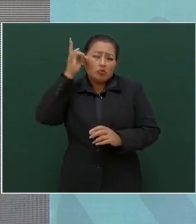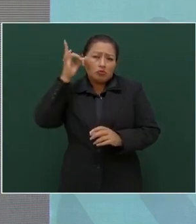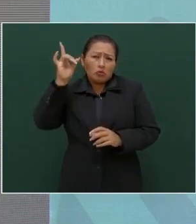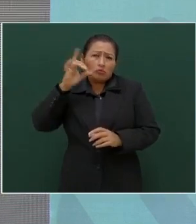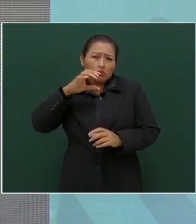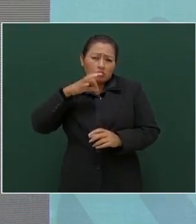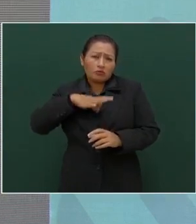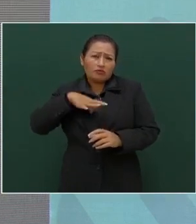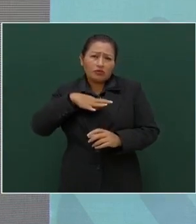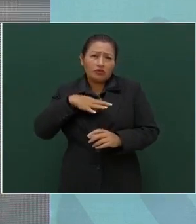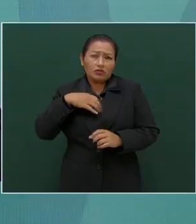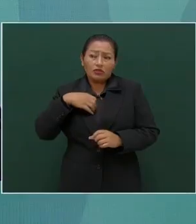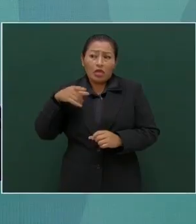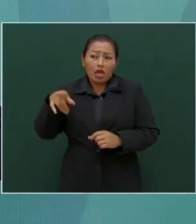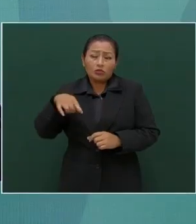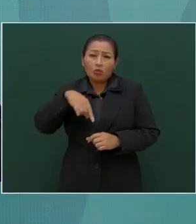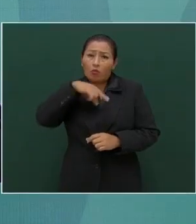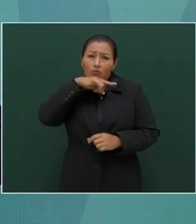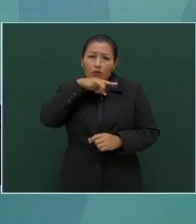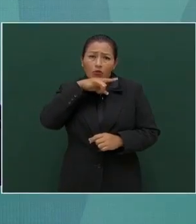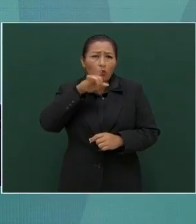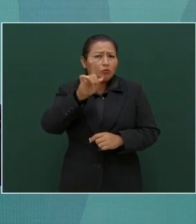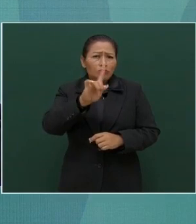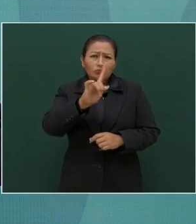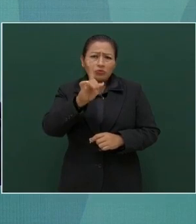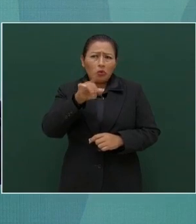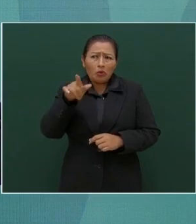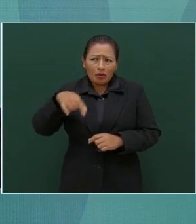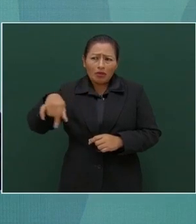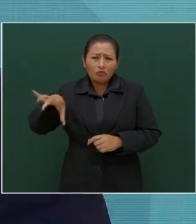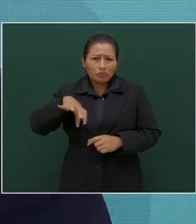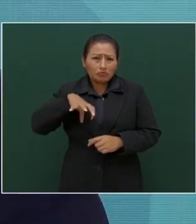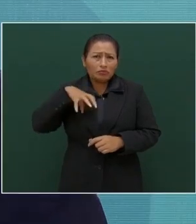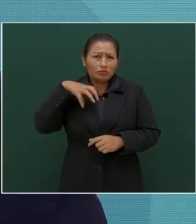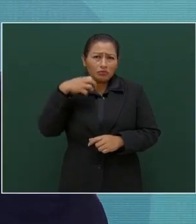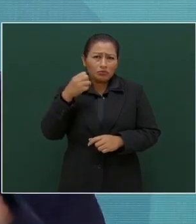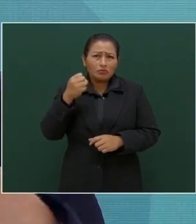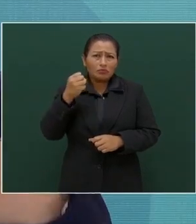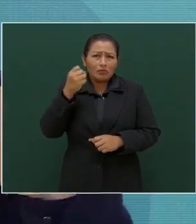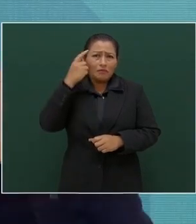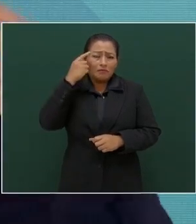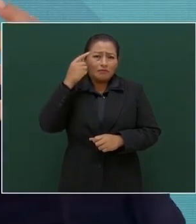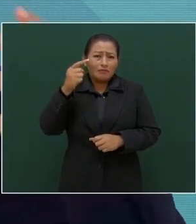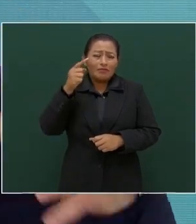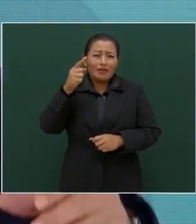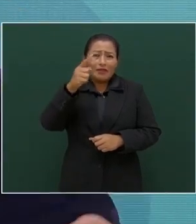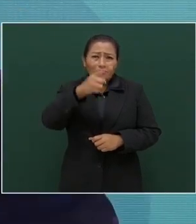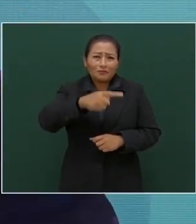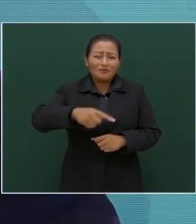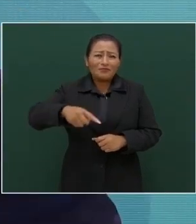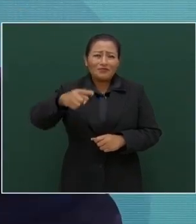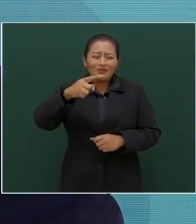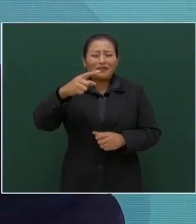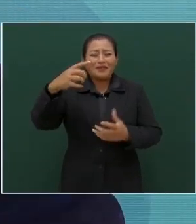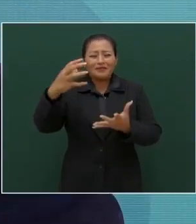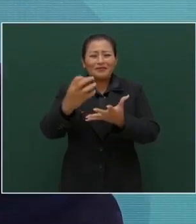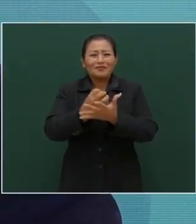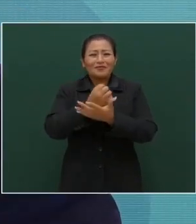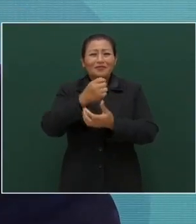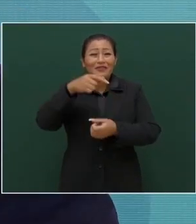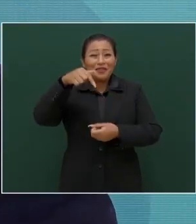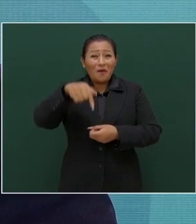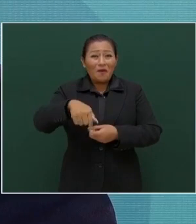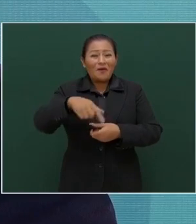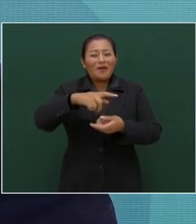contentos, porque no fue en vano todo el esfuerzo que se hizo para lograr la